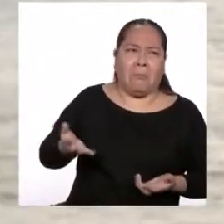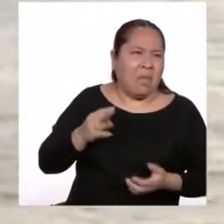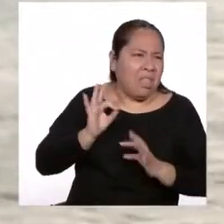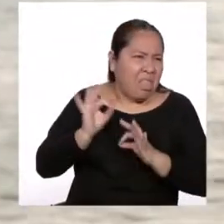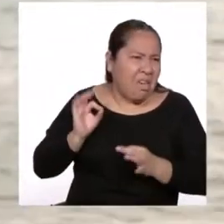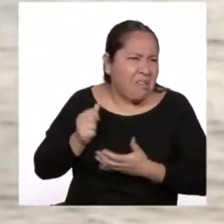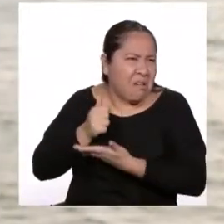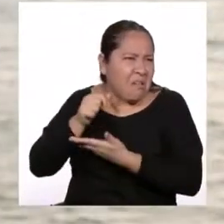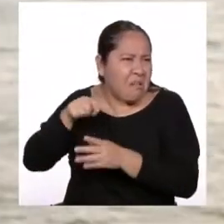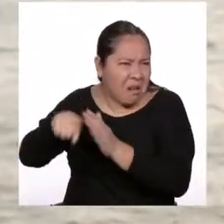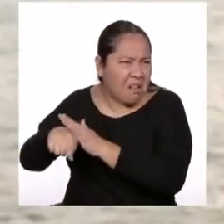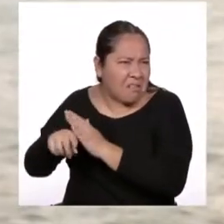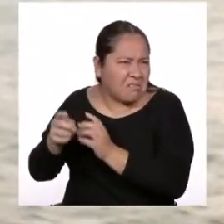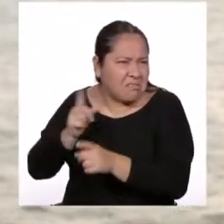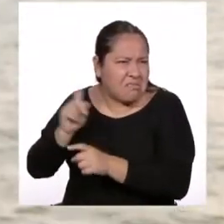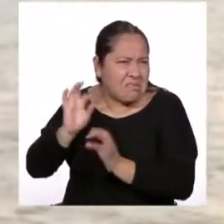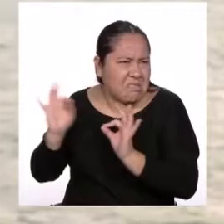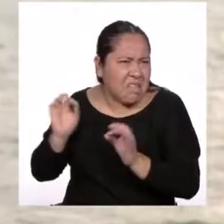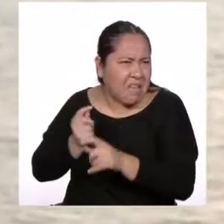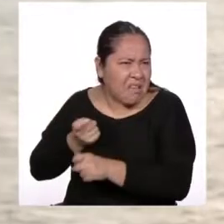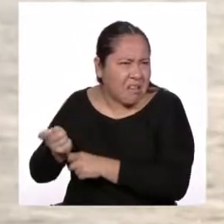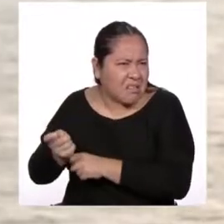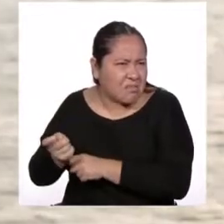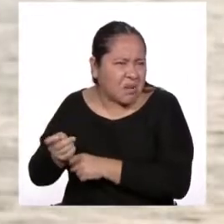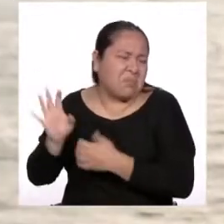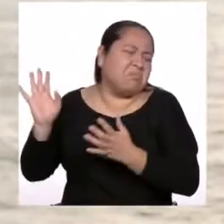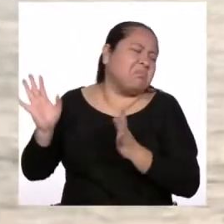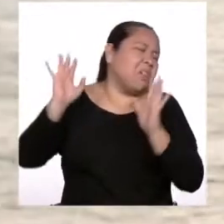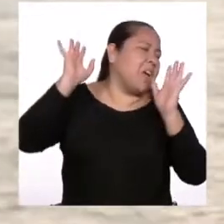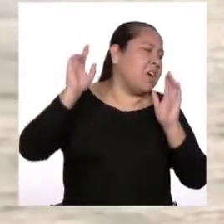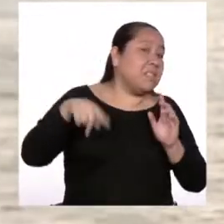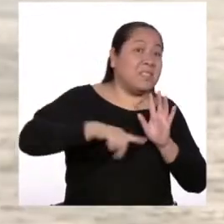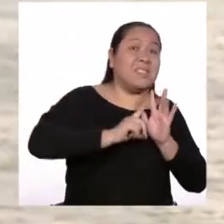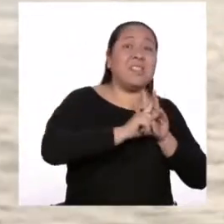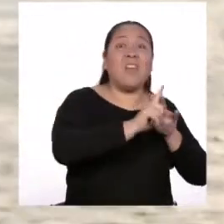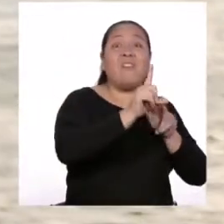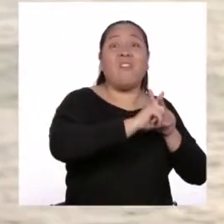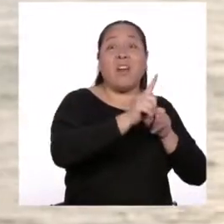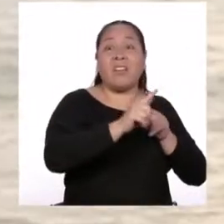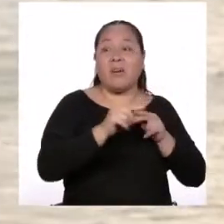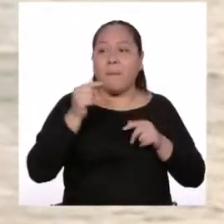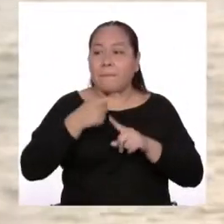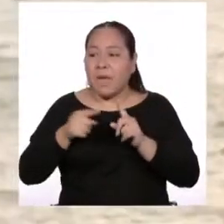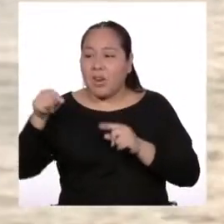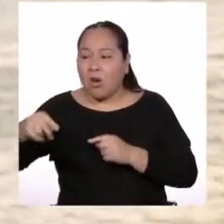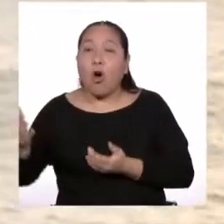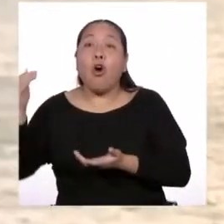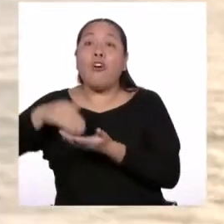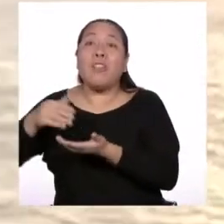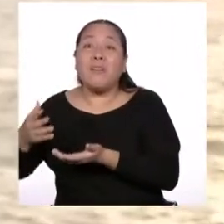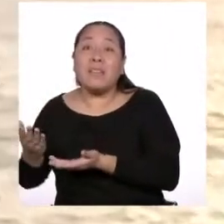quienes se hicieron a la mar sin saber que su destino sería enfrentarse a nuevos peligros.